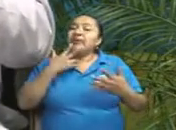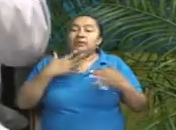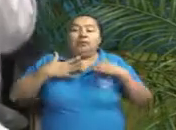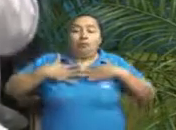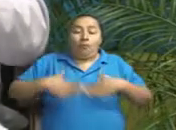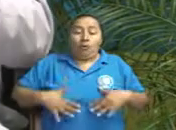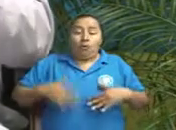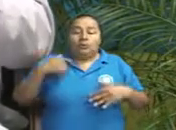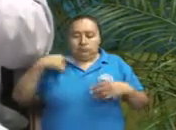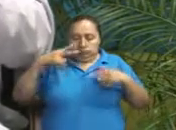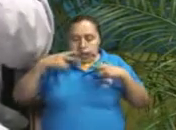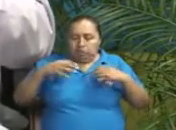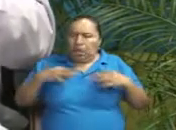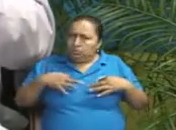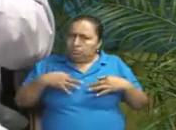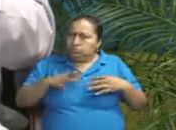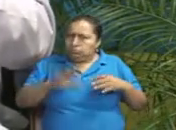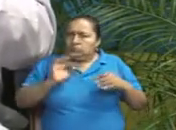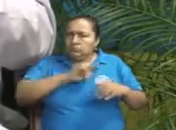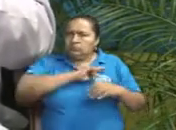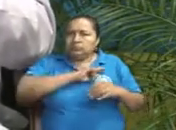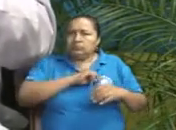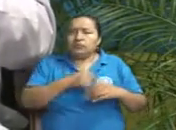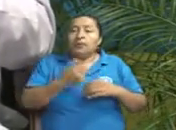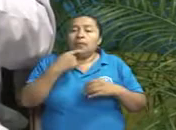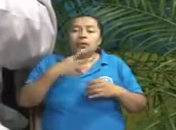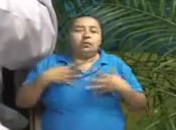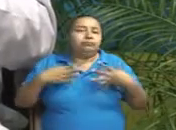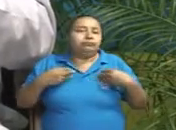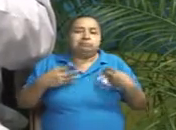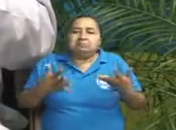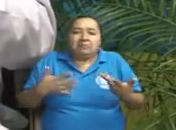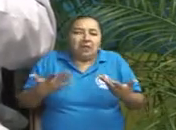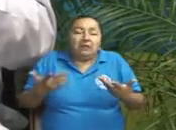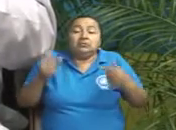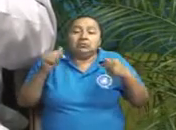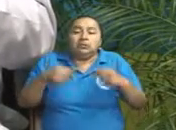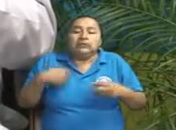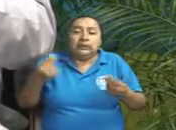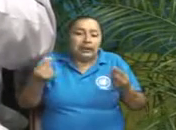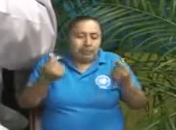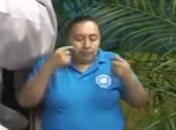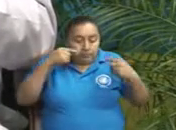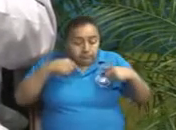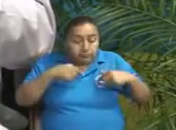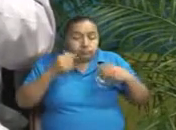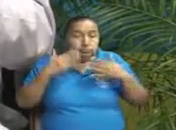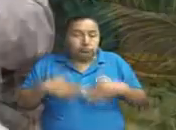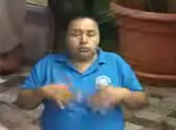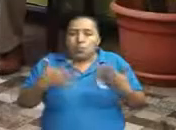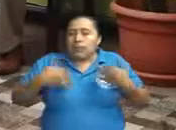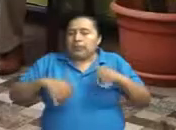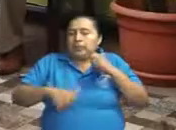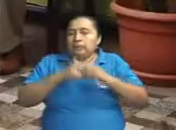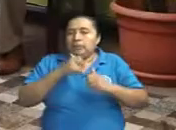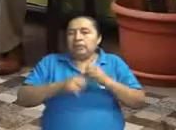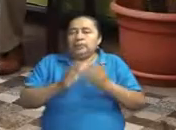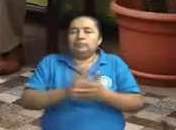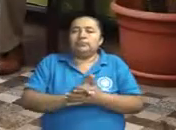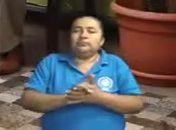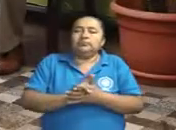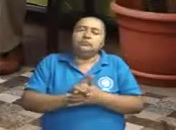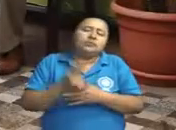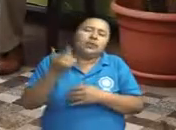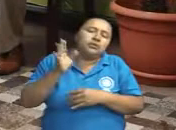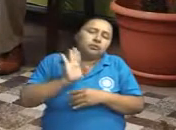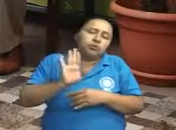oportuna por eso, porque no tiene mucha glándula mamaria y él puede detectarse de forma temprana cualquier lesión. En el caso de su